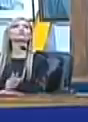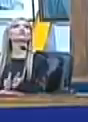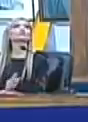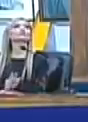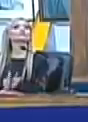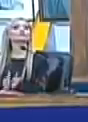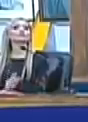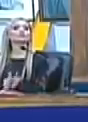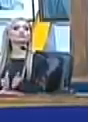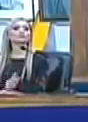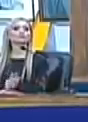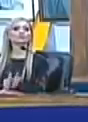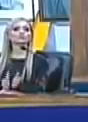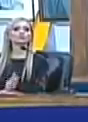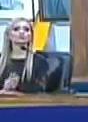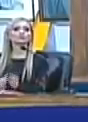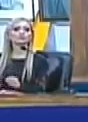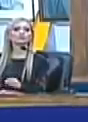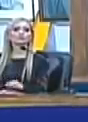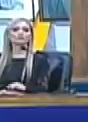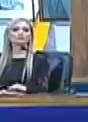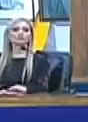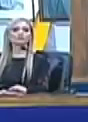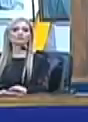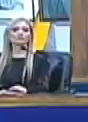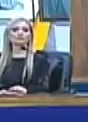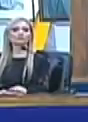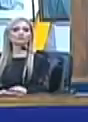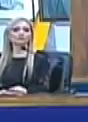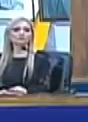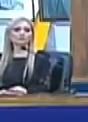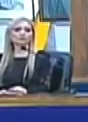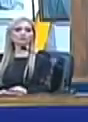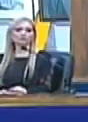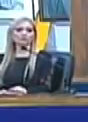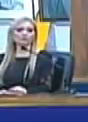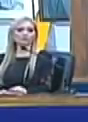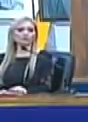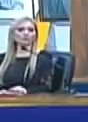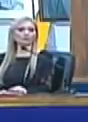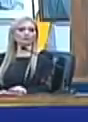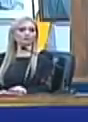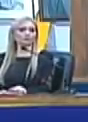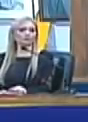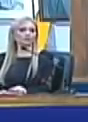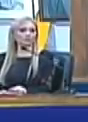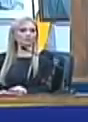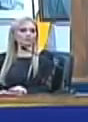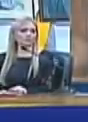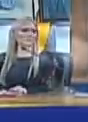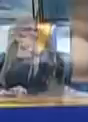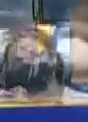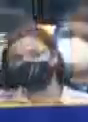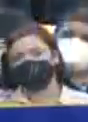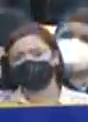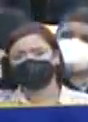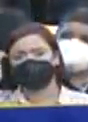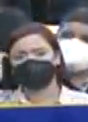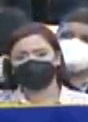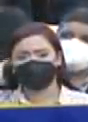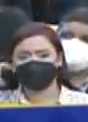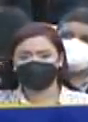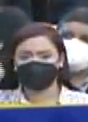político social económico cultural es por eso importante singular de manera singular que